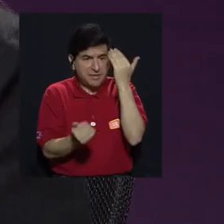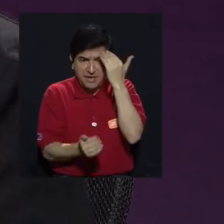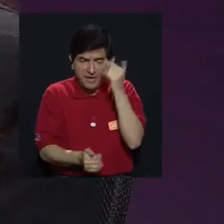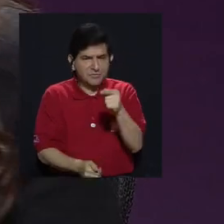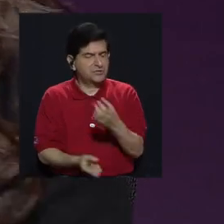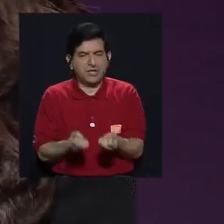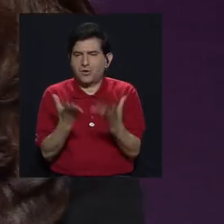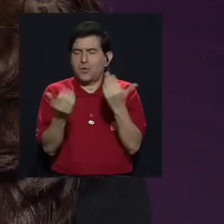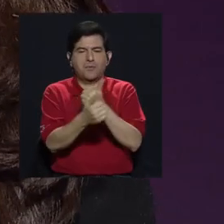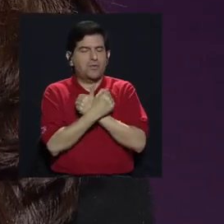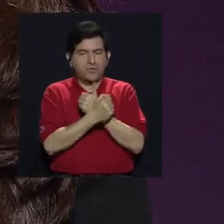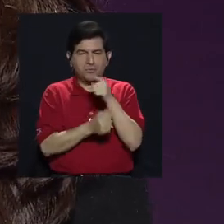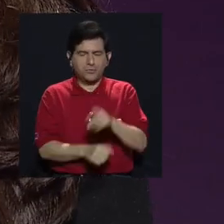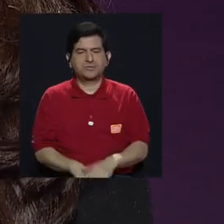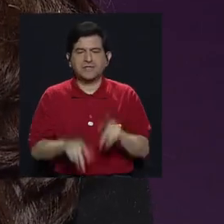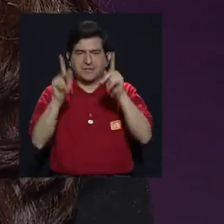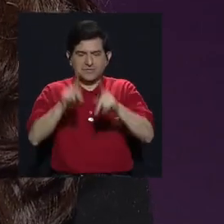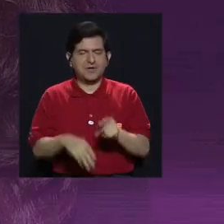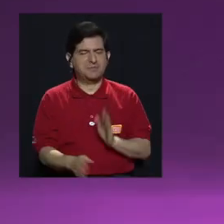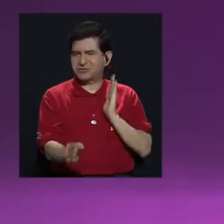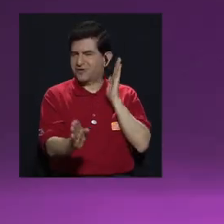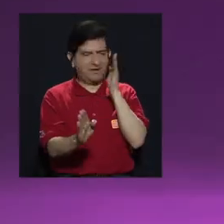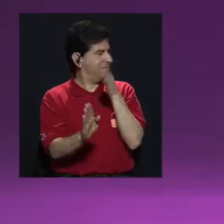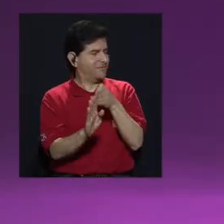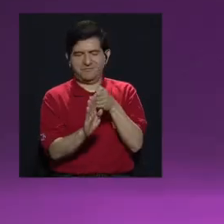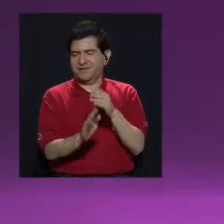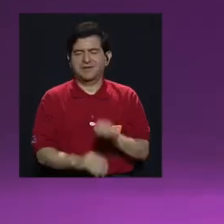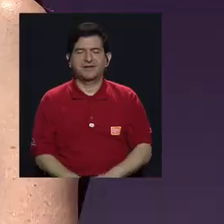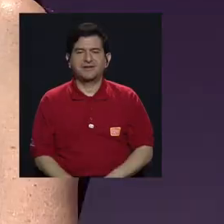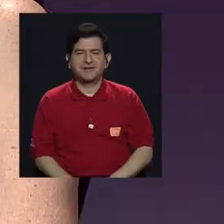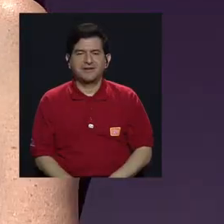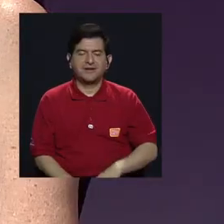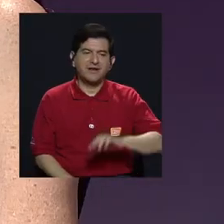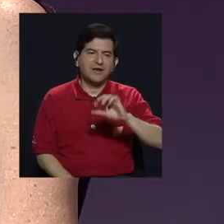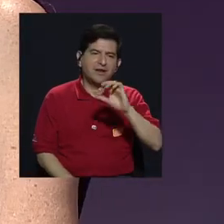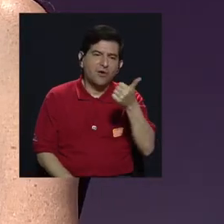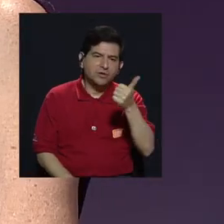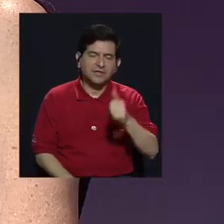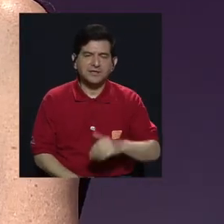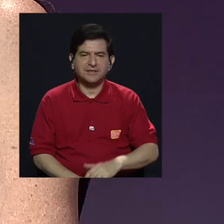sabe, no sos poliamoroso, sos infiel. Otra, Cintia.